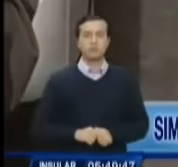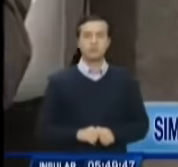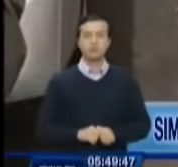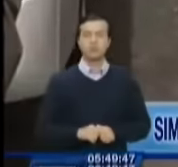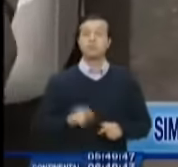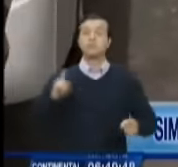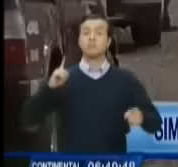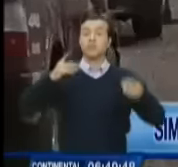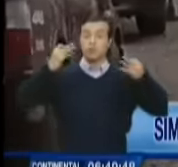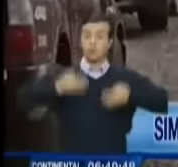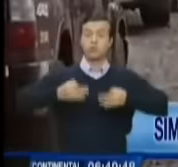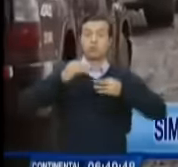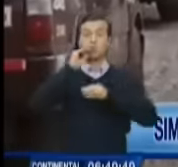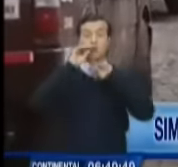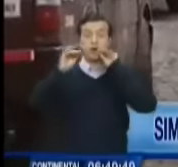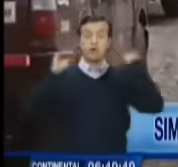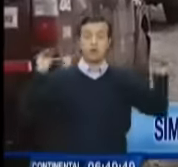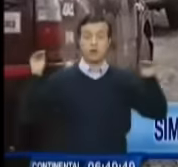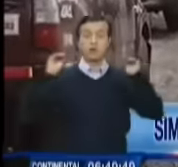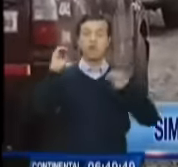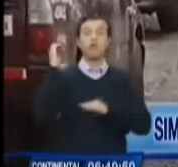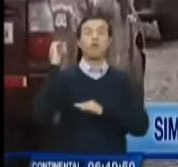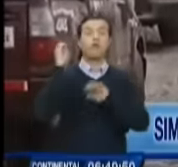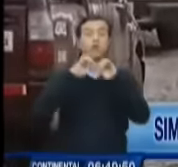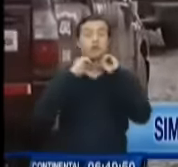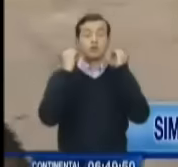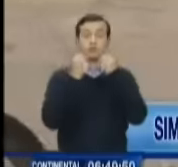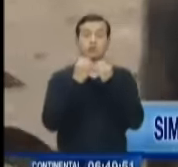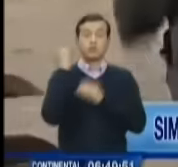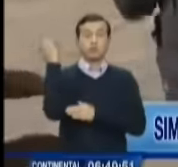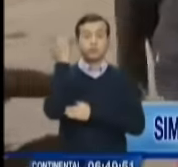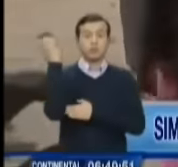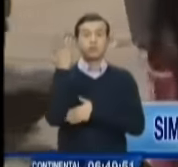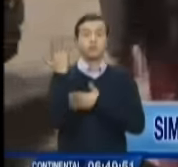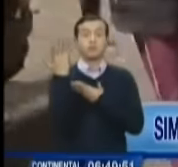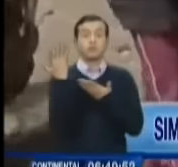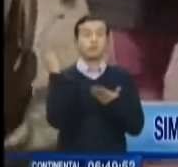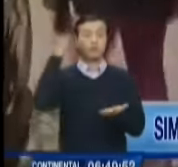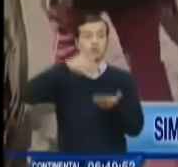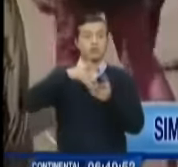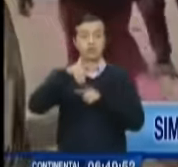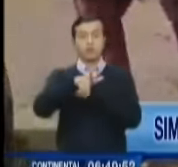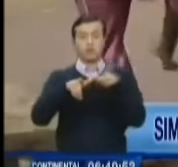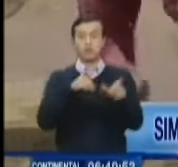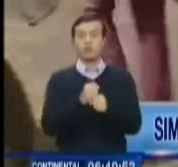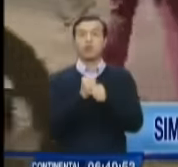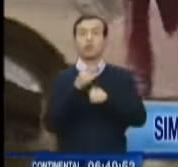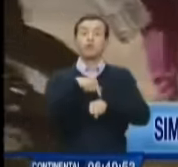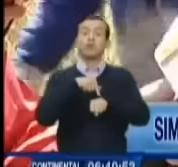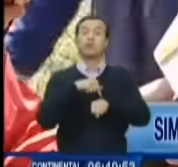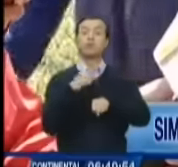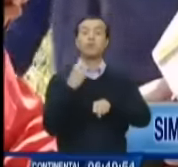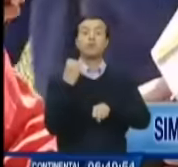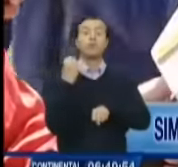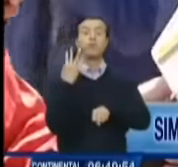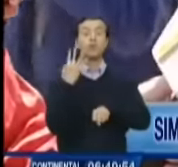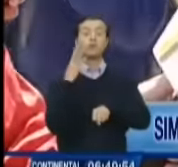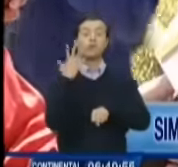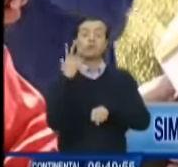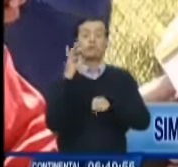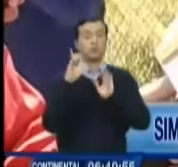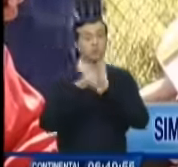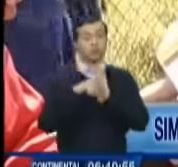Al momento de dar la alarma, los organismos de socorro deben llegar a este punto, que es una zona segura, en un máximo de 15 minutos. Cruz